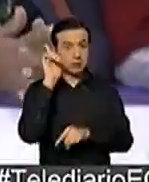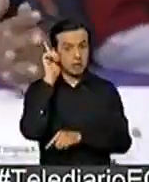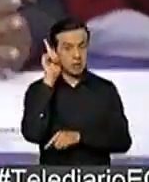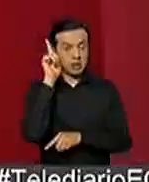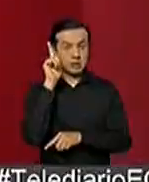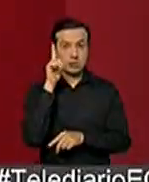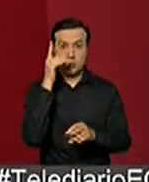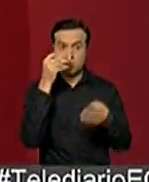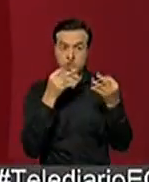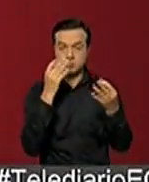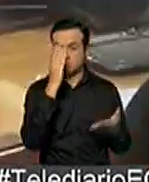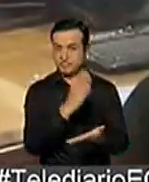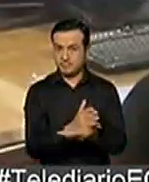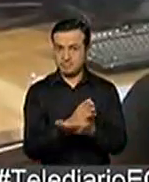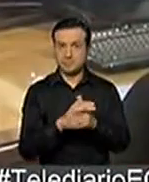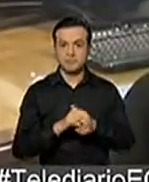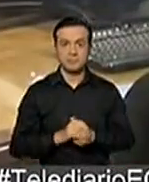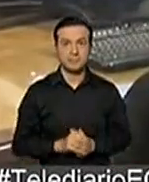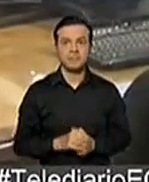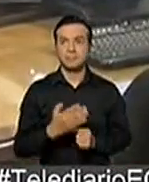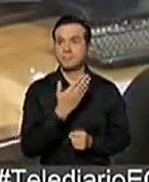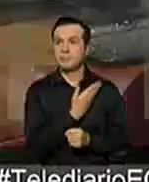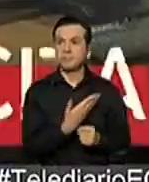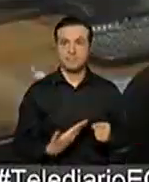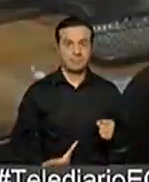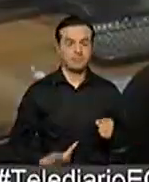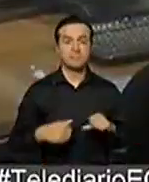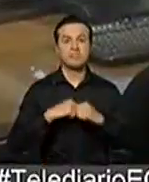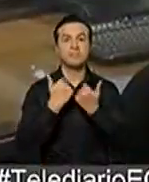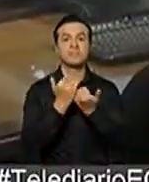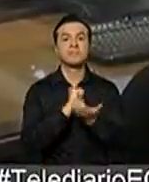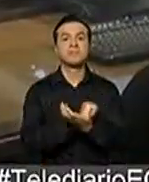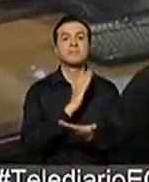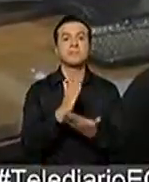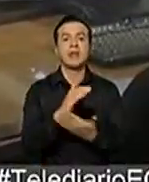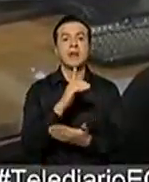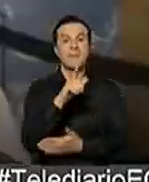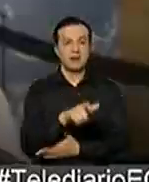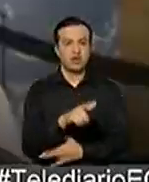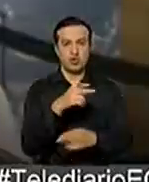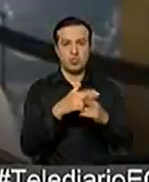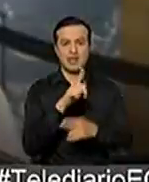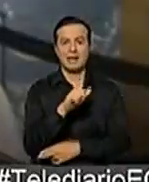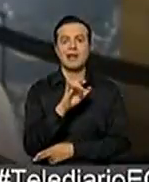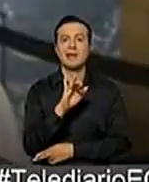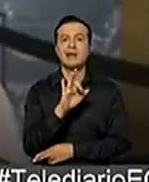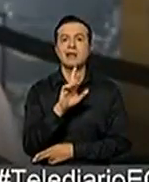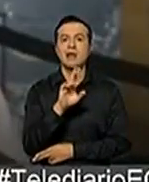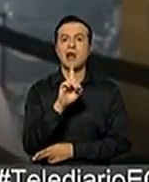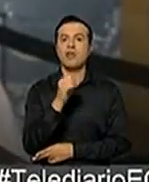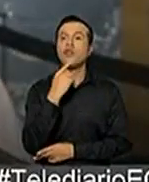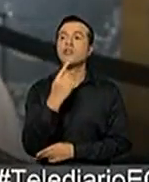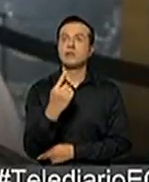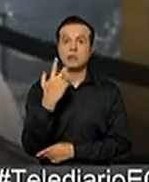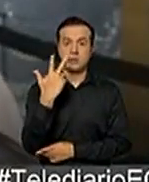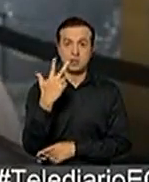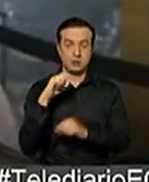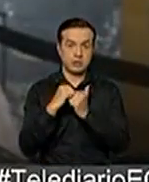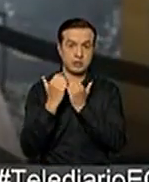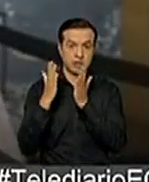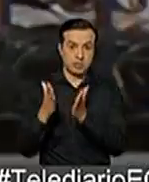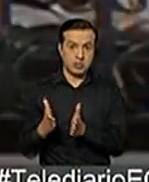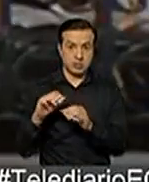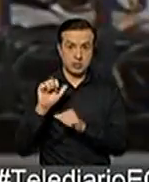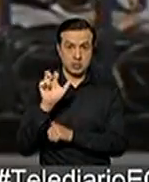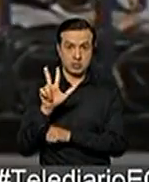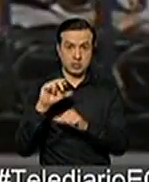dirigentes. El presidente de la Asamblea Nacional, César Litardo, confirmó que 3 asambleístas de la Revolución